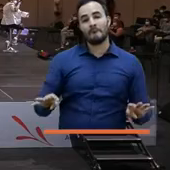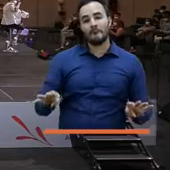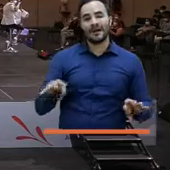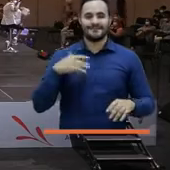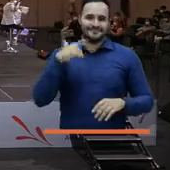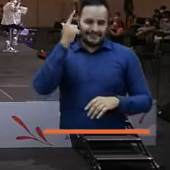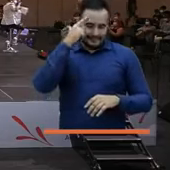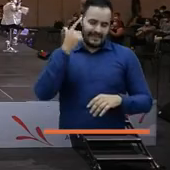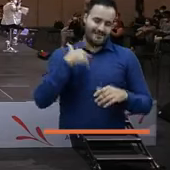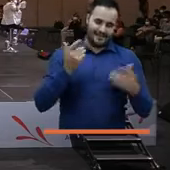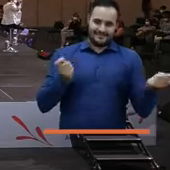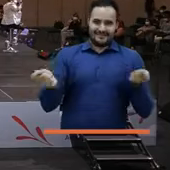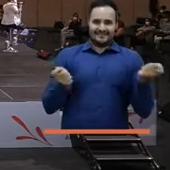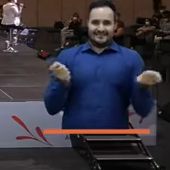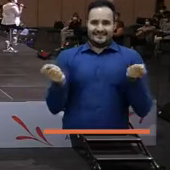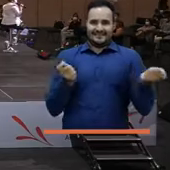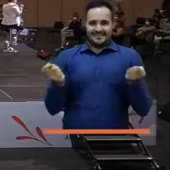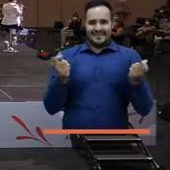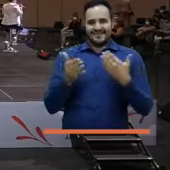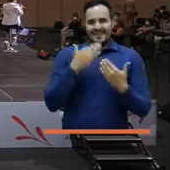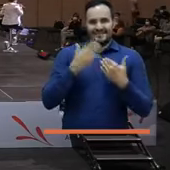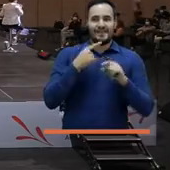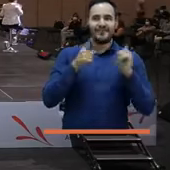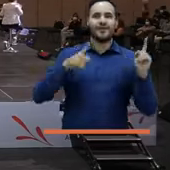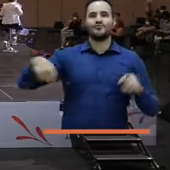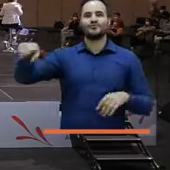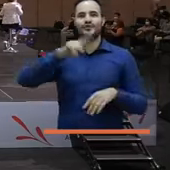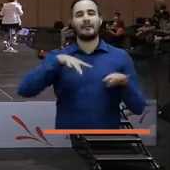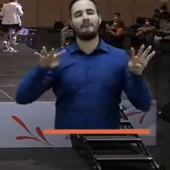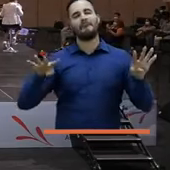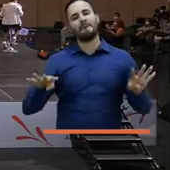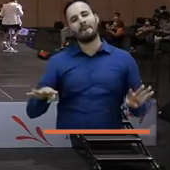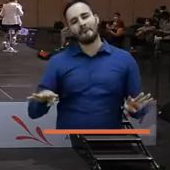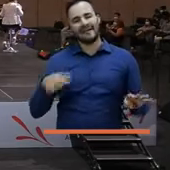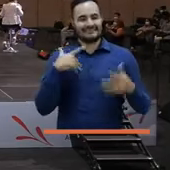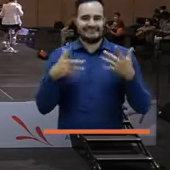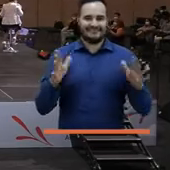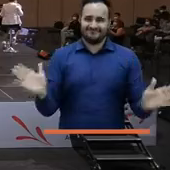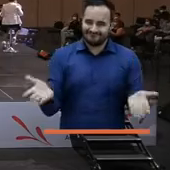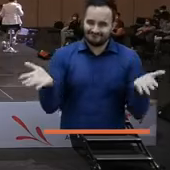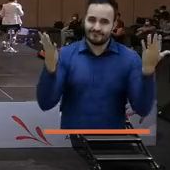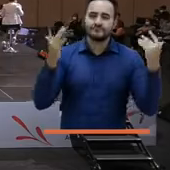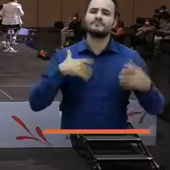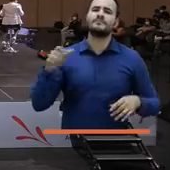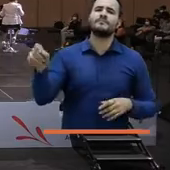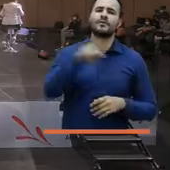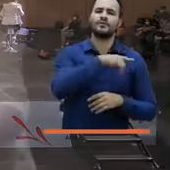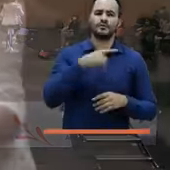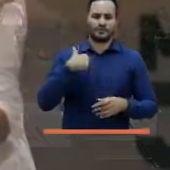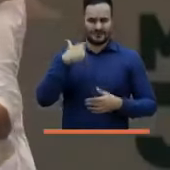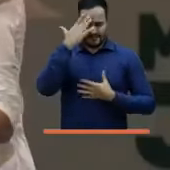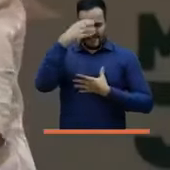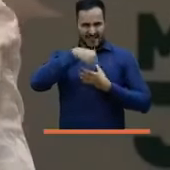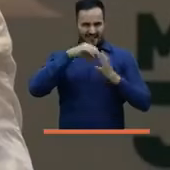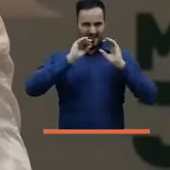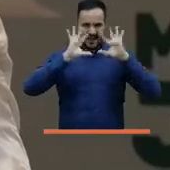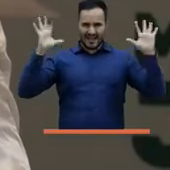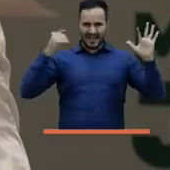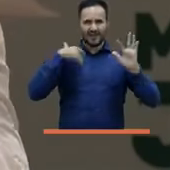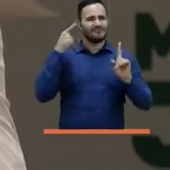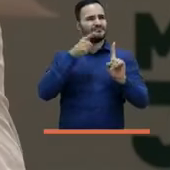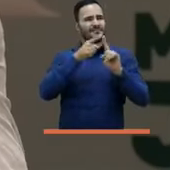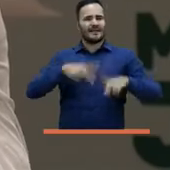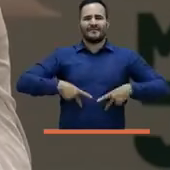uso del micrófono y uno tiene cierto poder ustedes tienen claro que quieren hacer en la vida en términos laborales